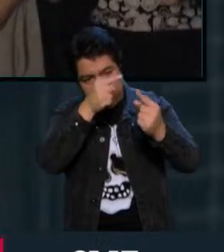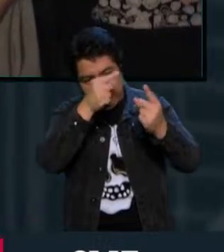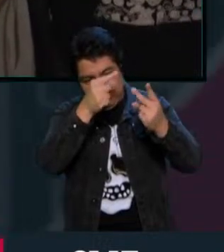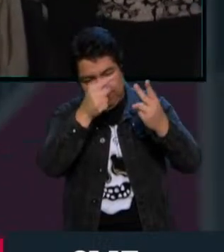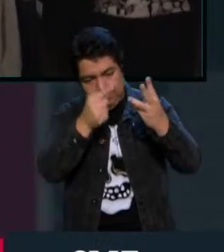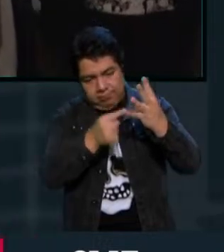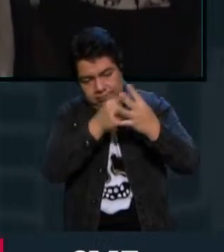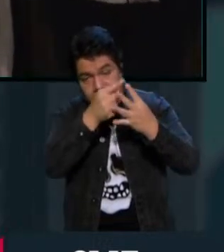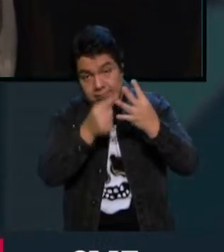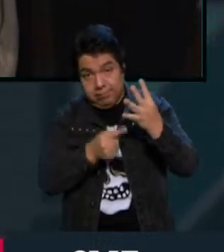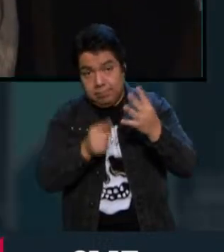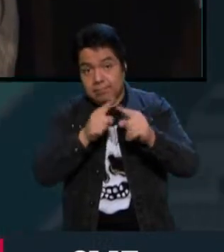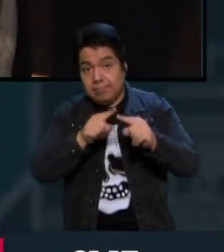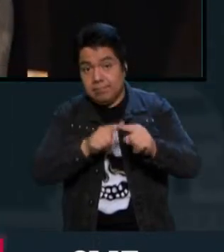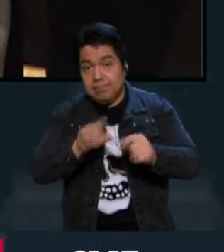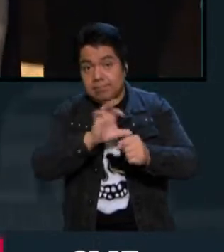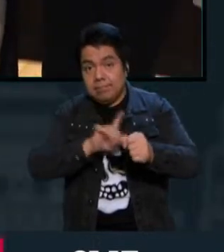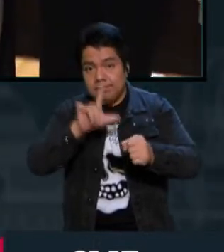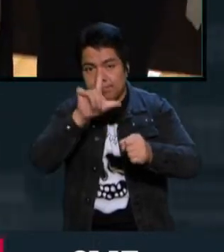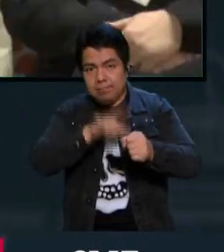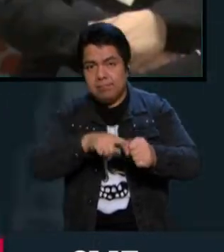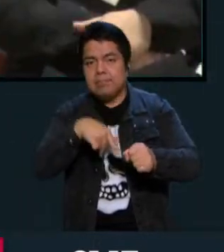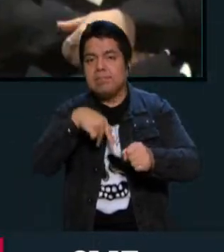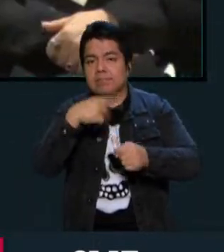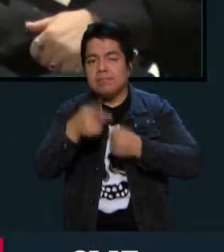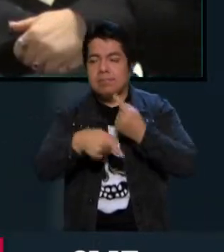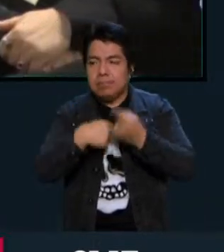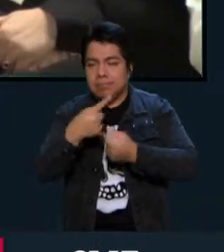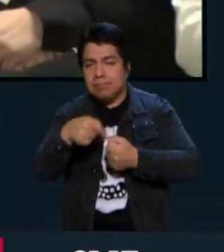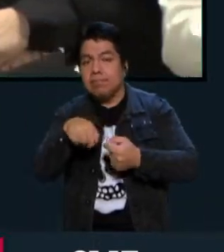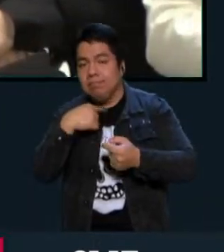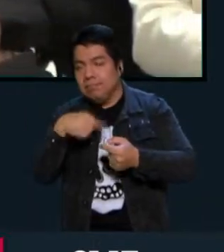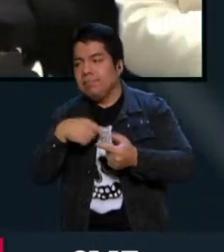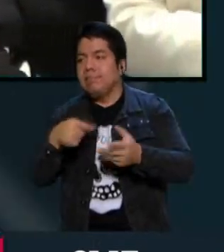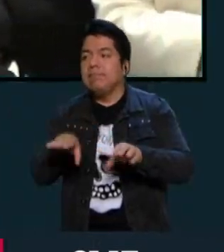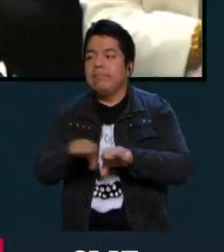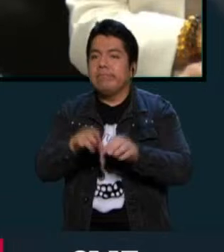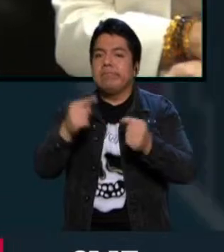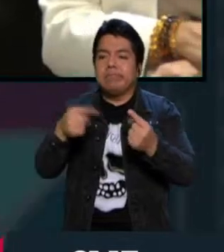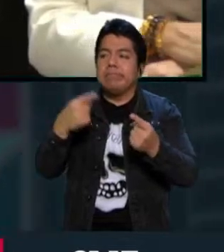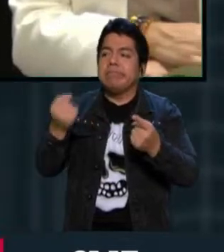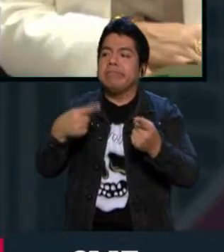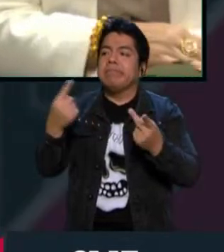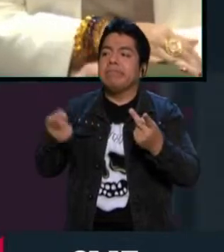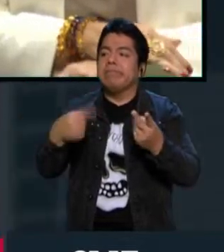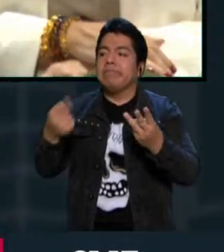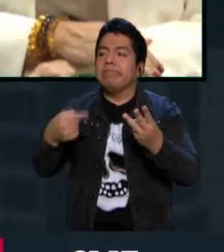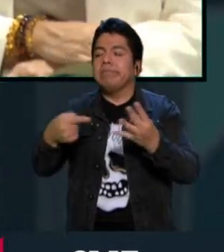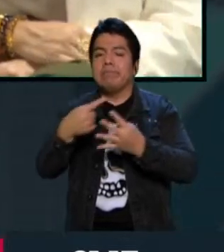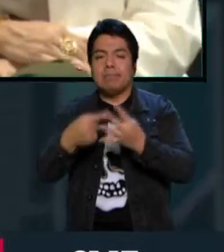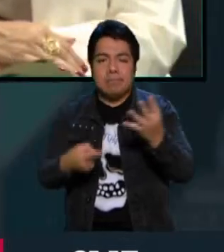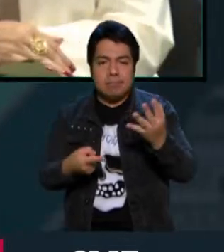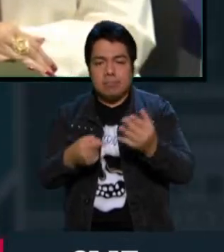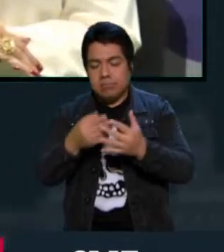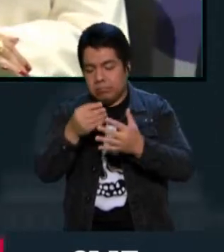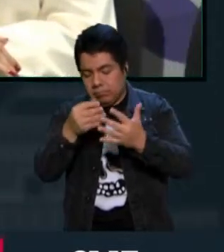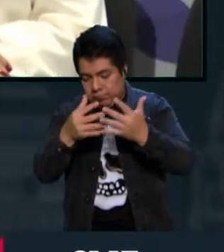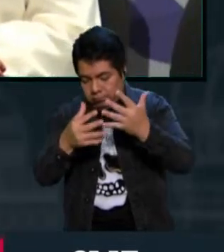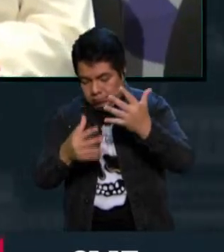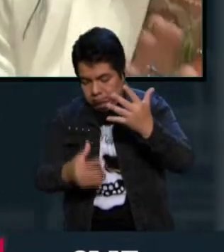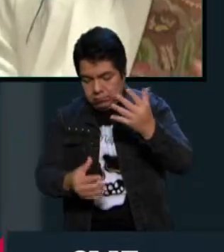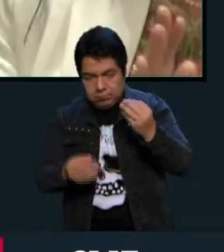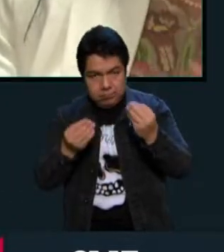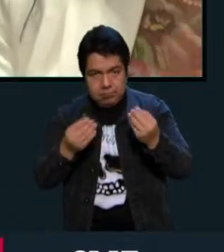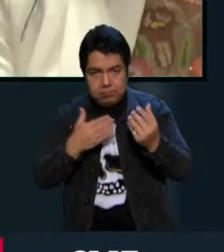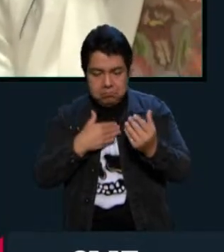básicos de cultura. Pero digamos que sí estuve jorobe y jorobe con cómo le vas a hacer, bla, bla, bla, bla, bla, ¿no? Y la verdad es que he desarrollado un buen oficio político